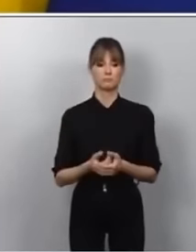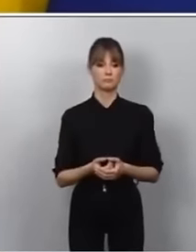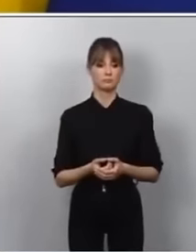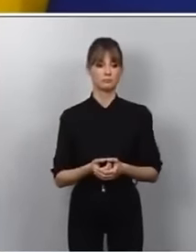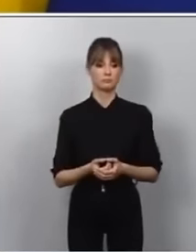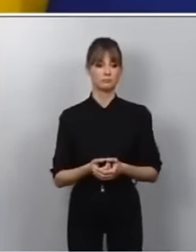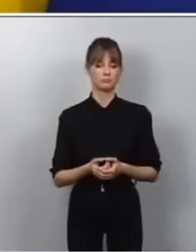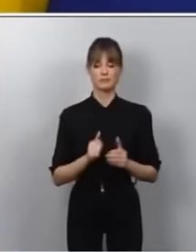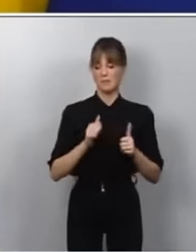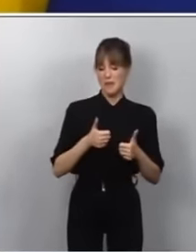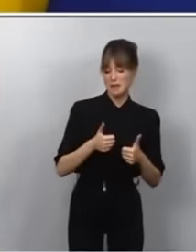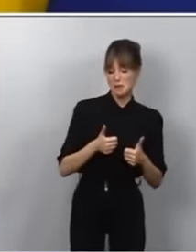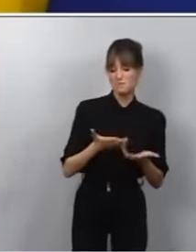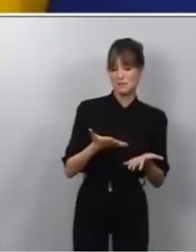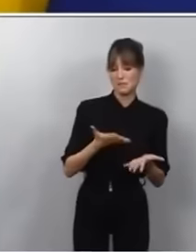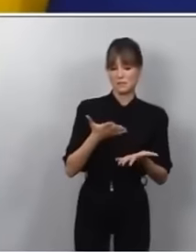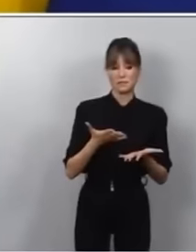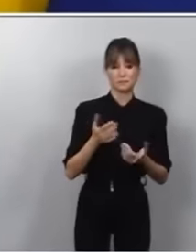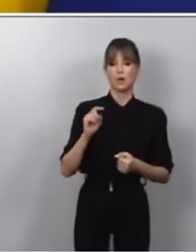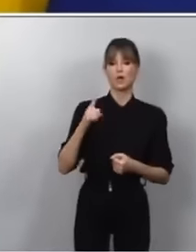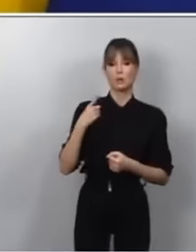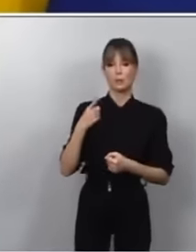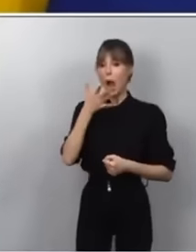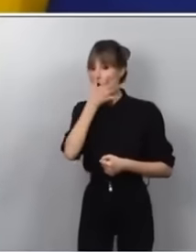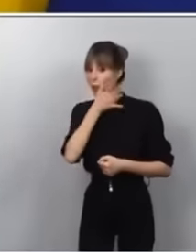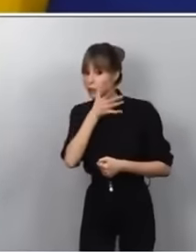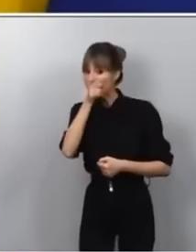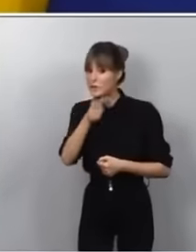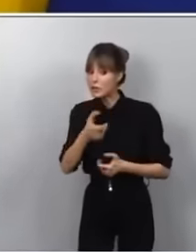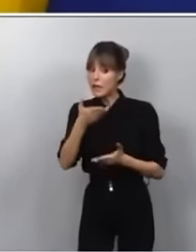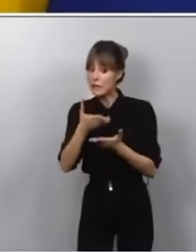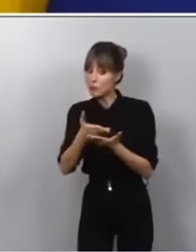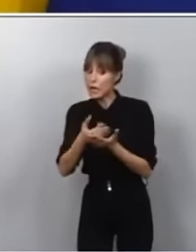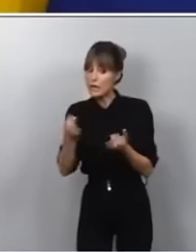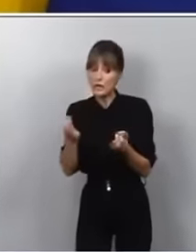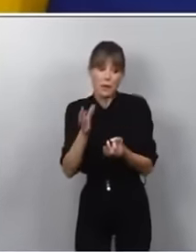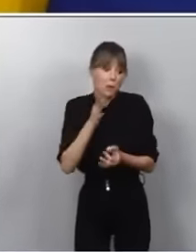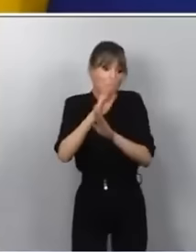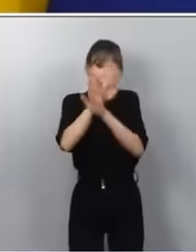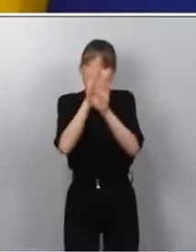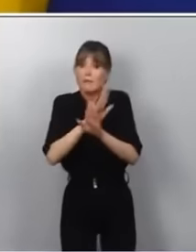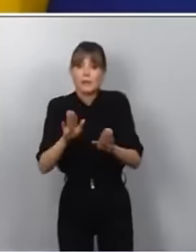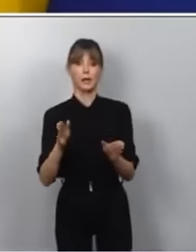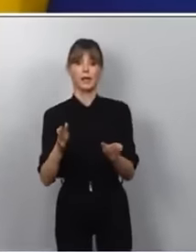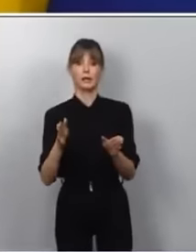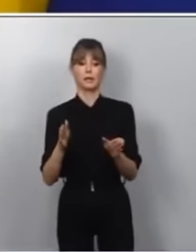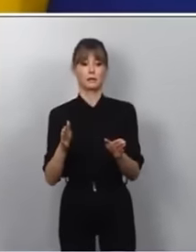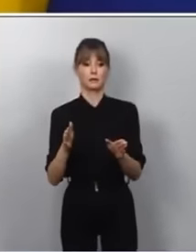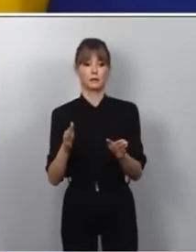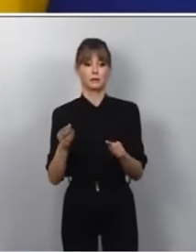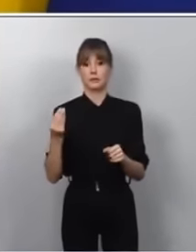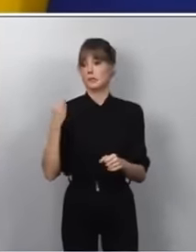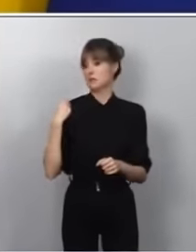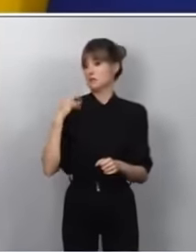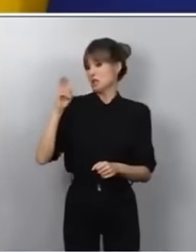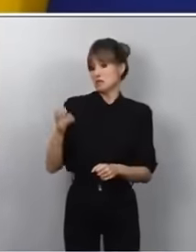vuelvo un poco al principio, ¿no? Yo les digo, primero el que acusa tiene que demostrarlo, porque si no al final... Y me sirve también un poco para otras preguntas que usted me